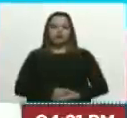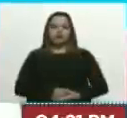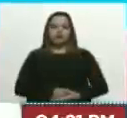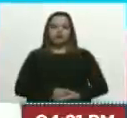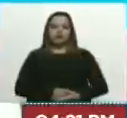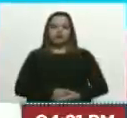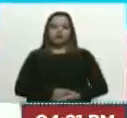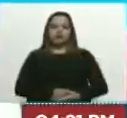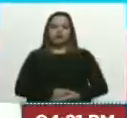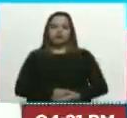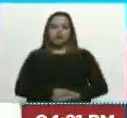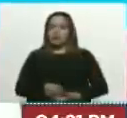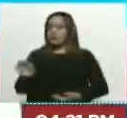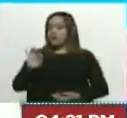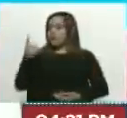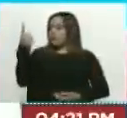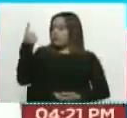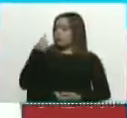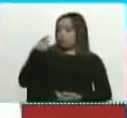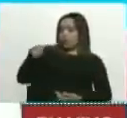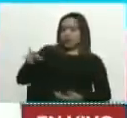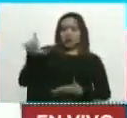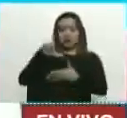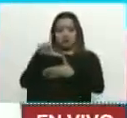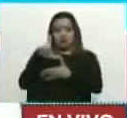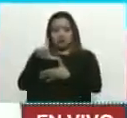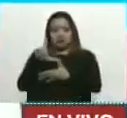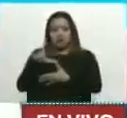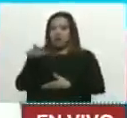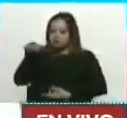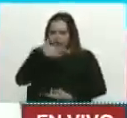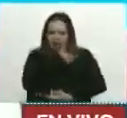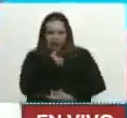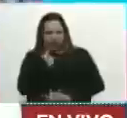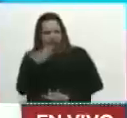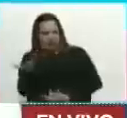A nadie se le preguntó aquí a Latinoamérica si nosotros queríamos